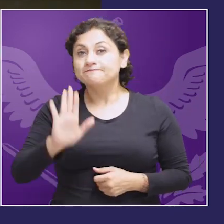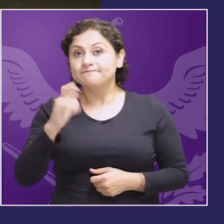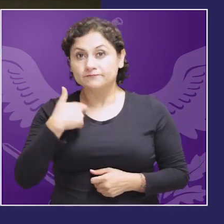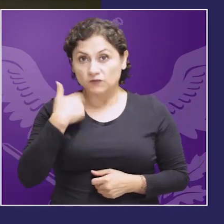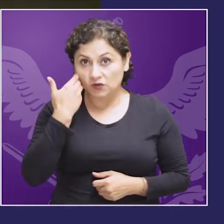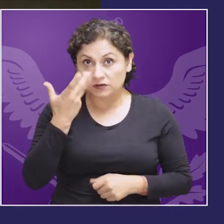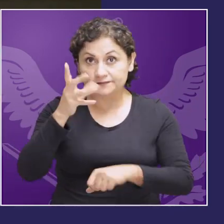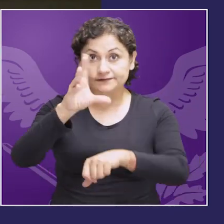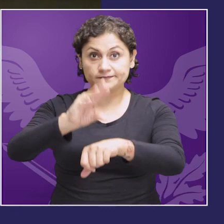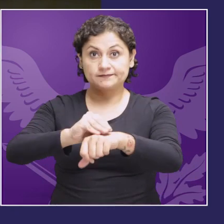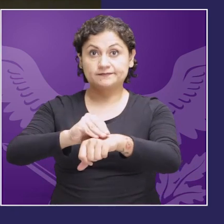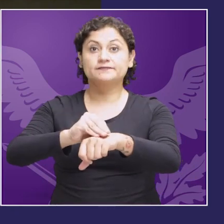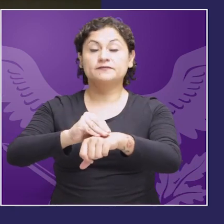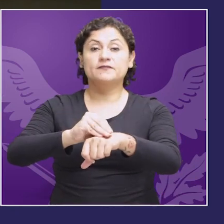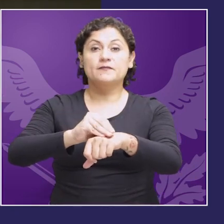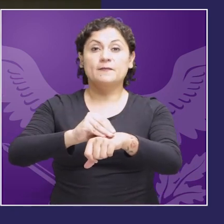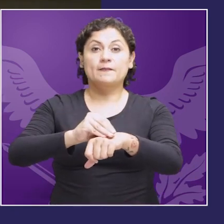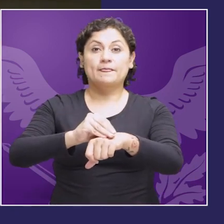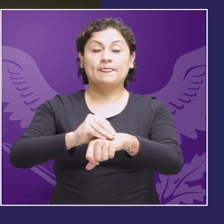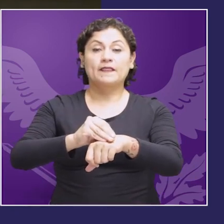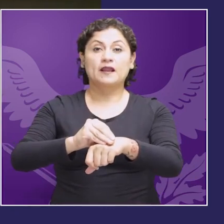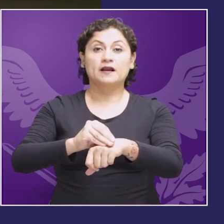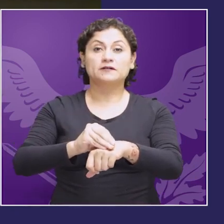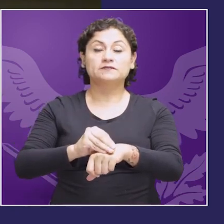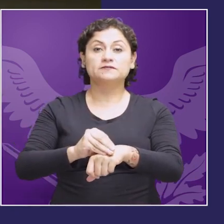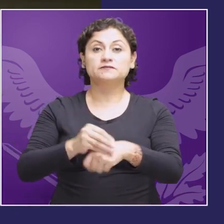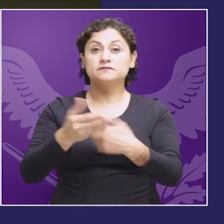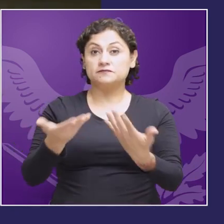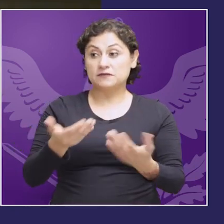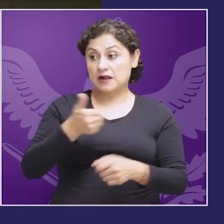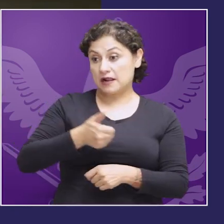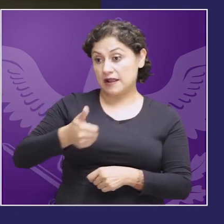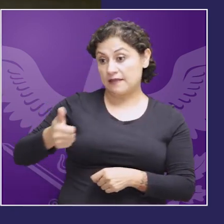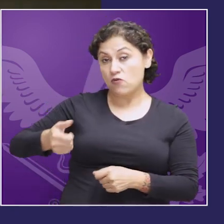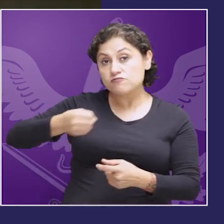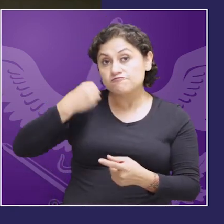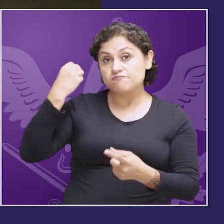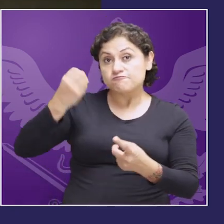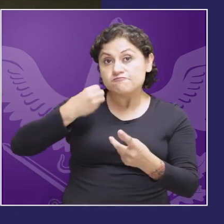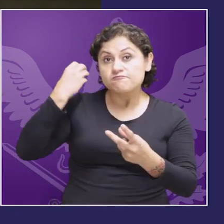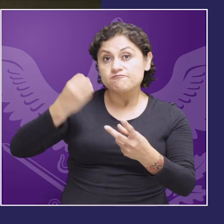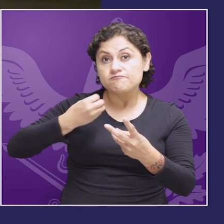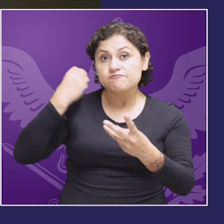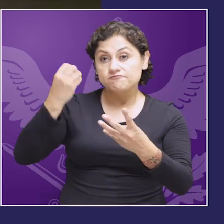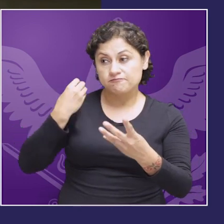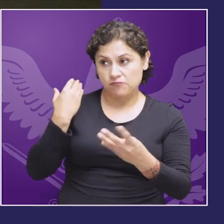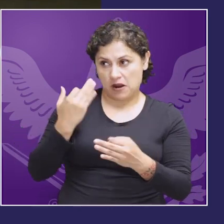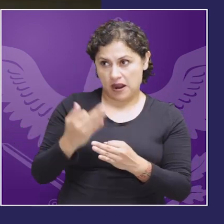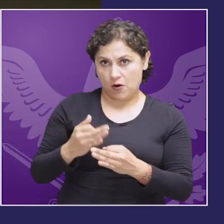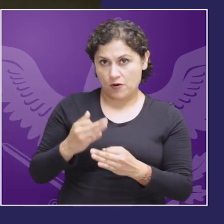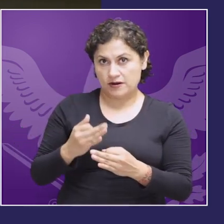Yo quería pedirles, digamos, de las charlas que cada una, o de las exposiciones que cada